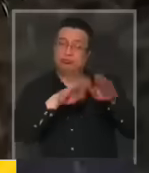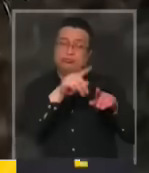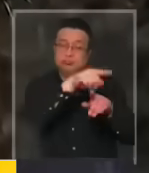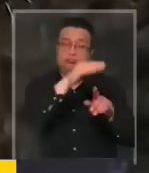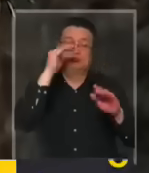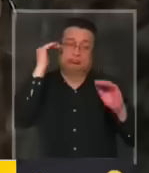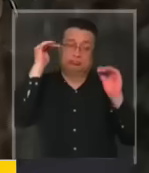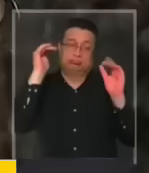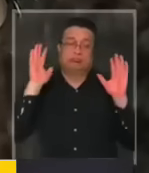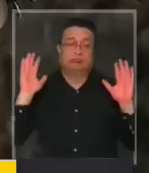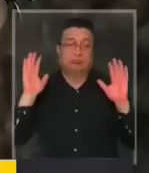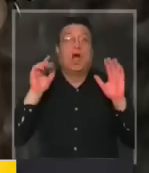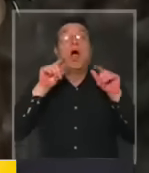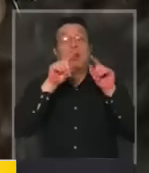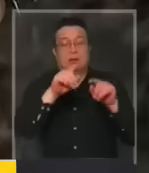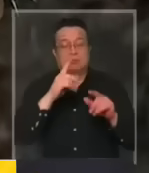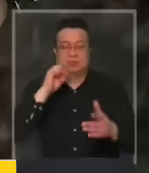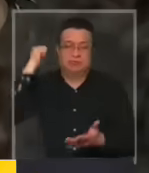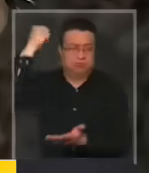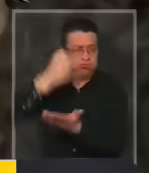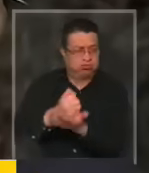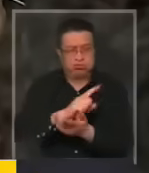y condenamos este intento de golpe de Estado.